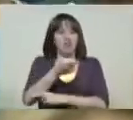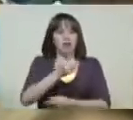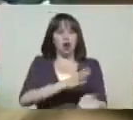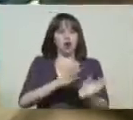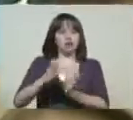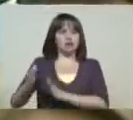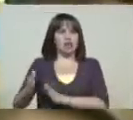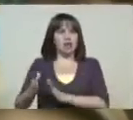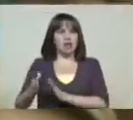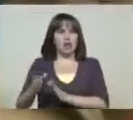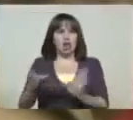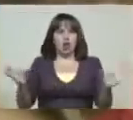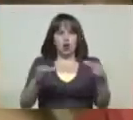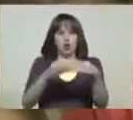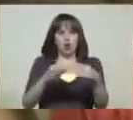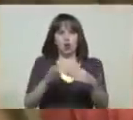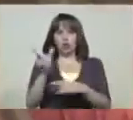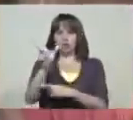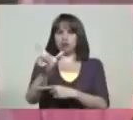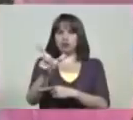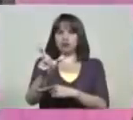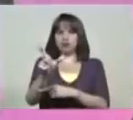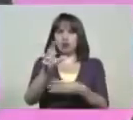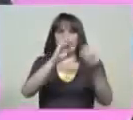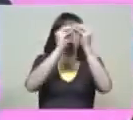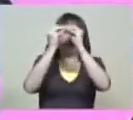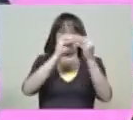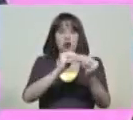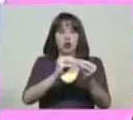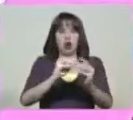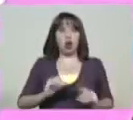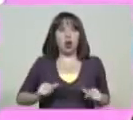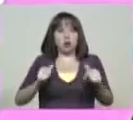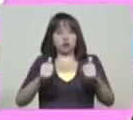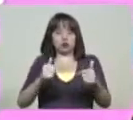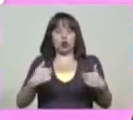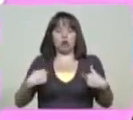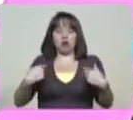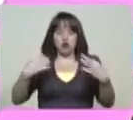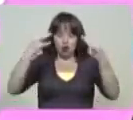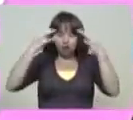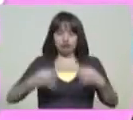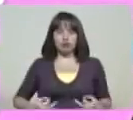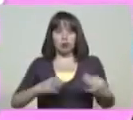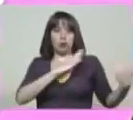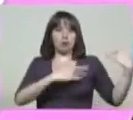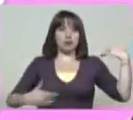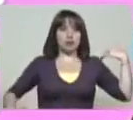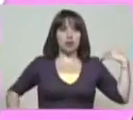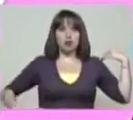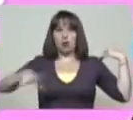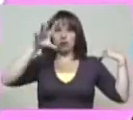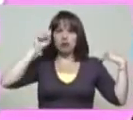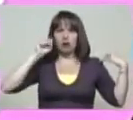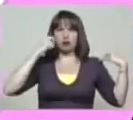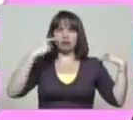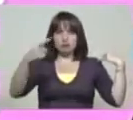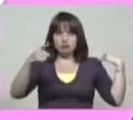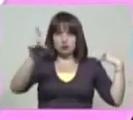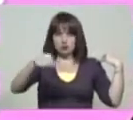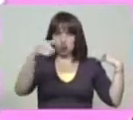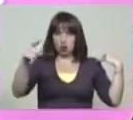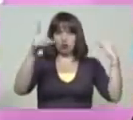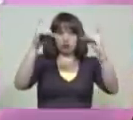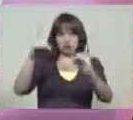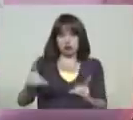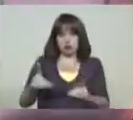de del Partido Socialista Unido de Venezuela a partir de mi condición de presidente. Así lo entiendo, ¿verdad? Fue la decisión que